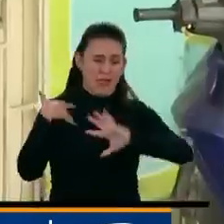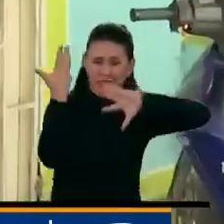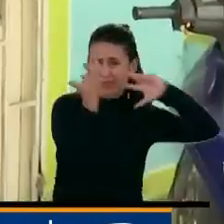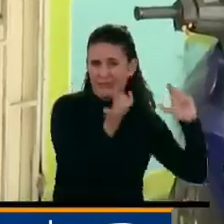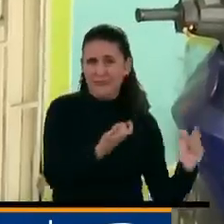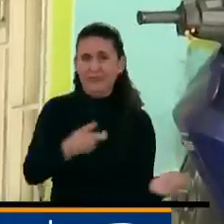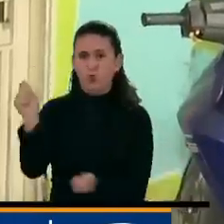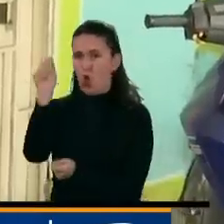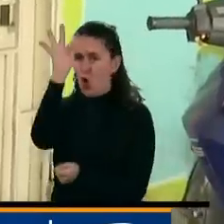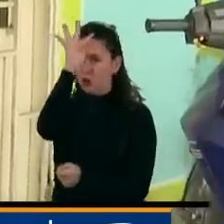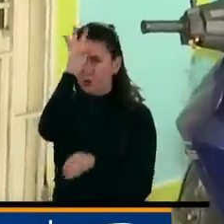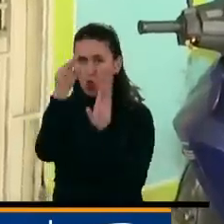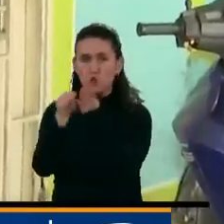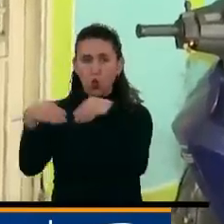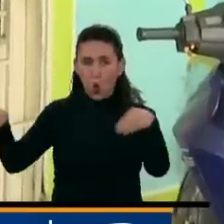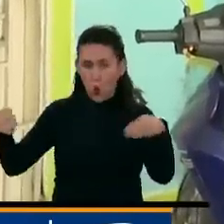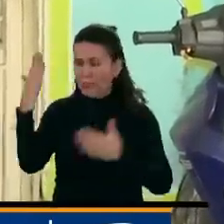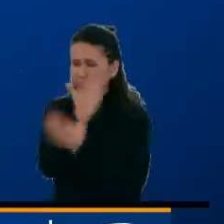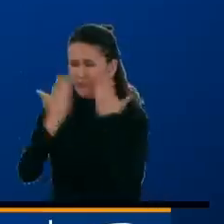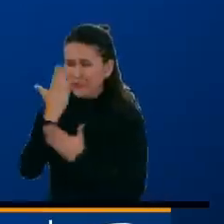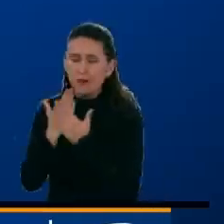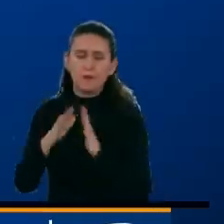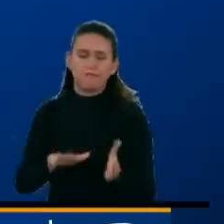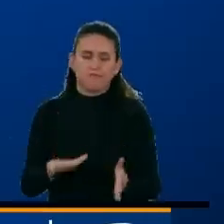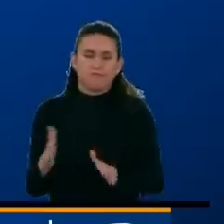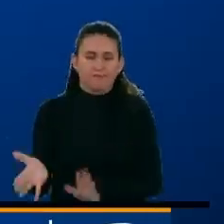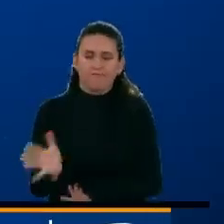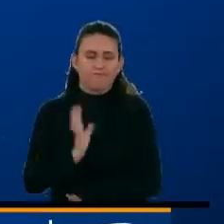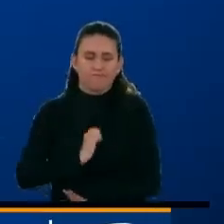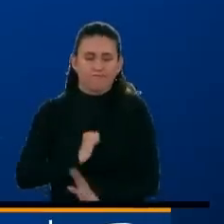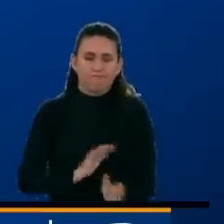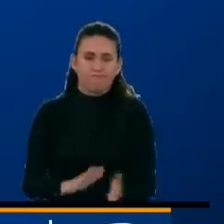trasladadas a dos clínicas de tuluá donde horas después fallecieron